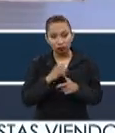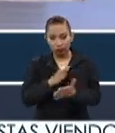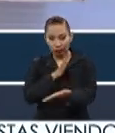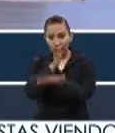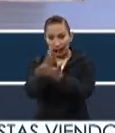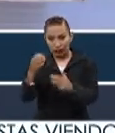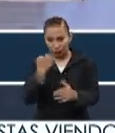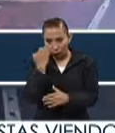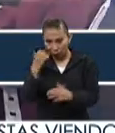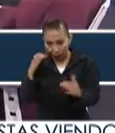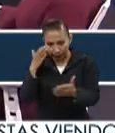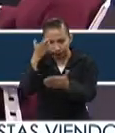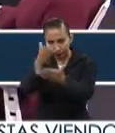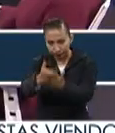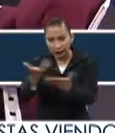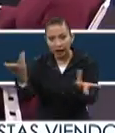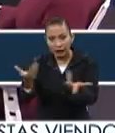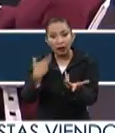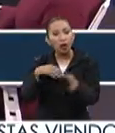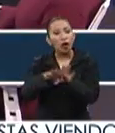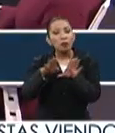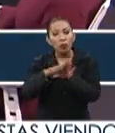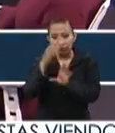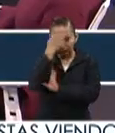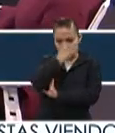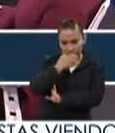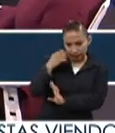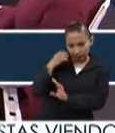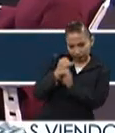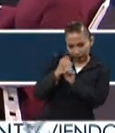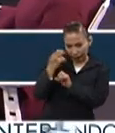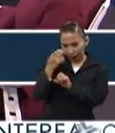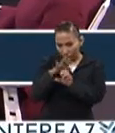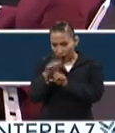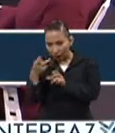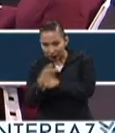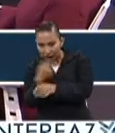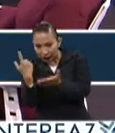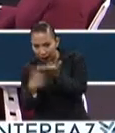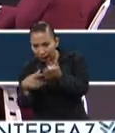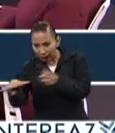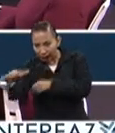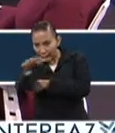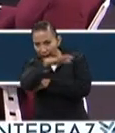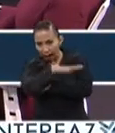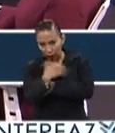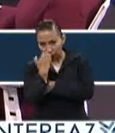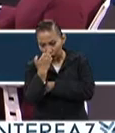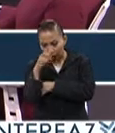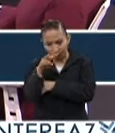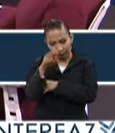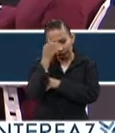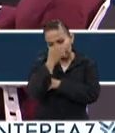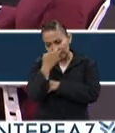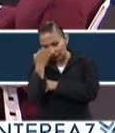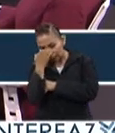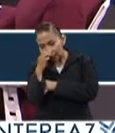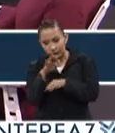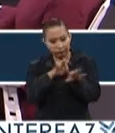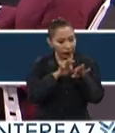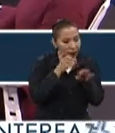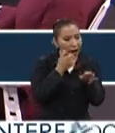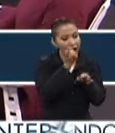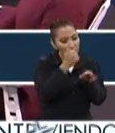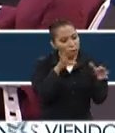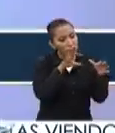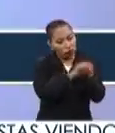a la institución, hacemos como un diagnóstico de qué es lo que está pasando en ese colegio. Trabajamos con